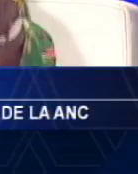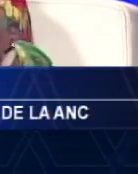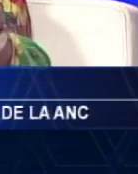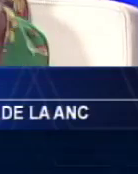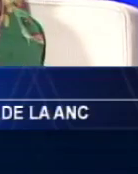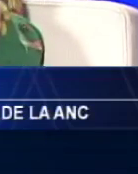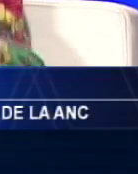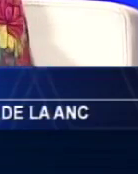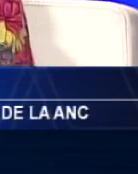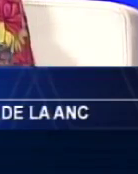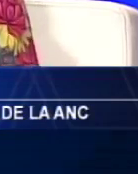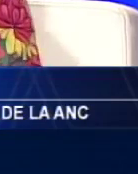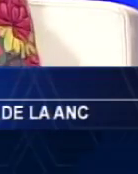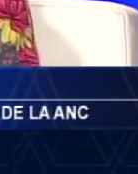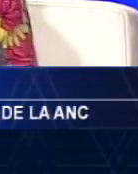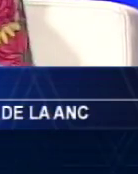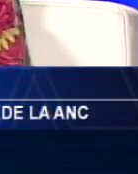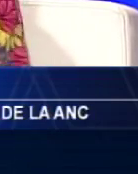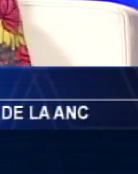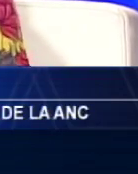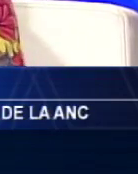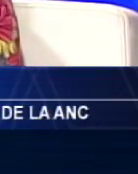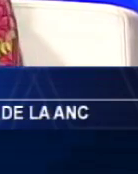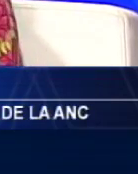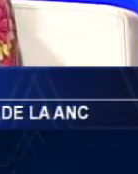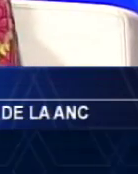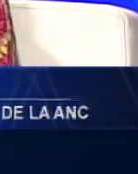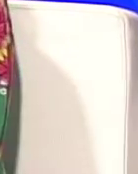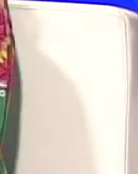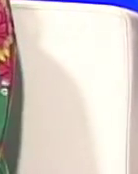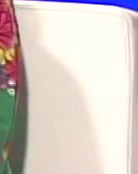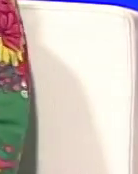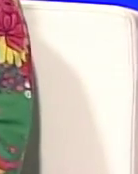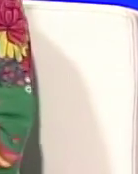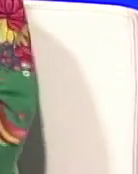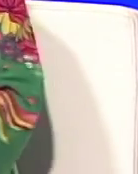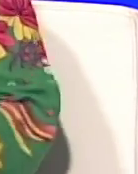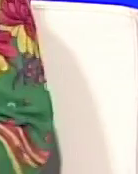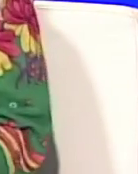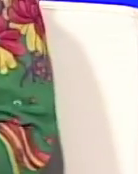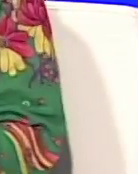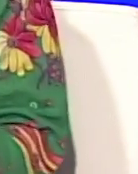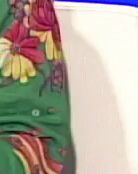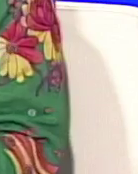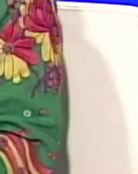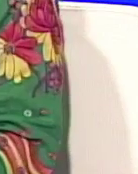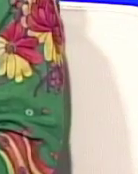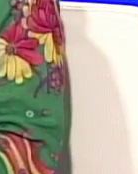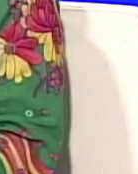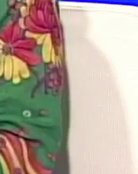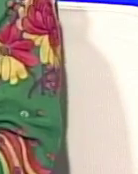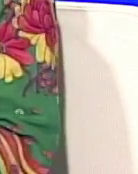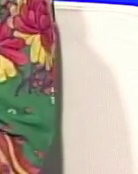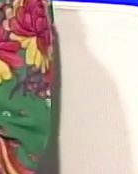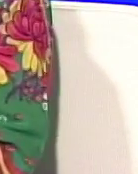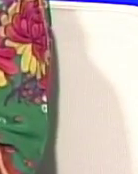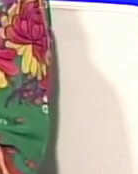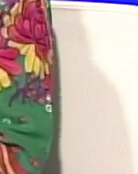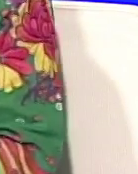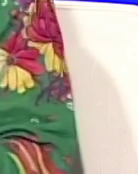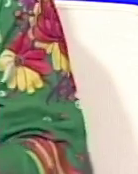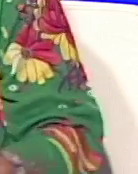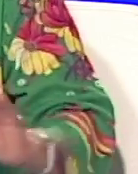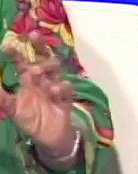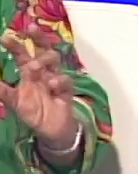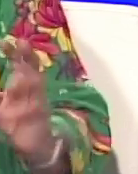ha salido incólume de lo que han sido las batallas electorales que se han librado en Venezuela. Así que puede estar en